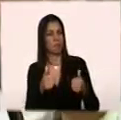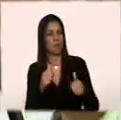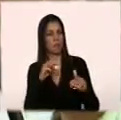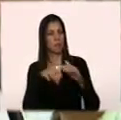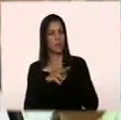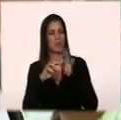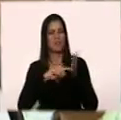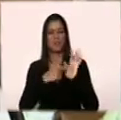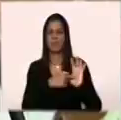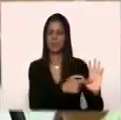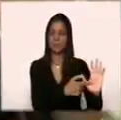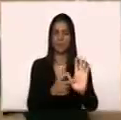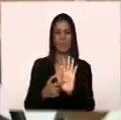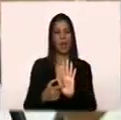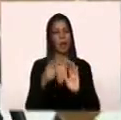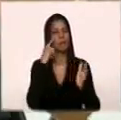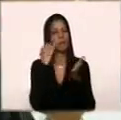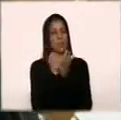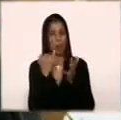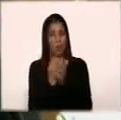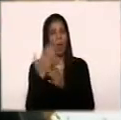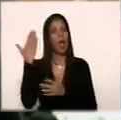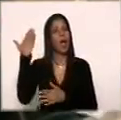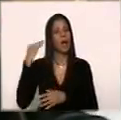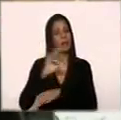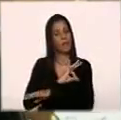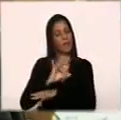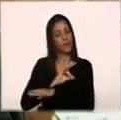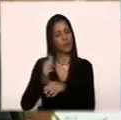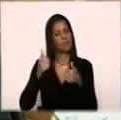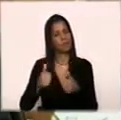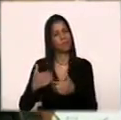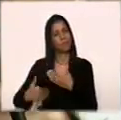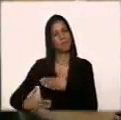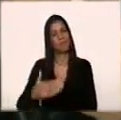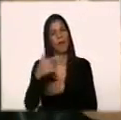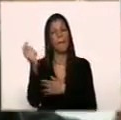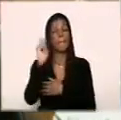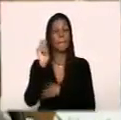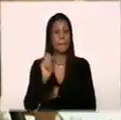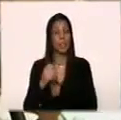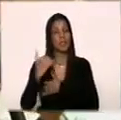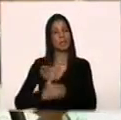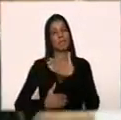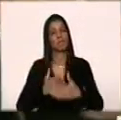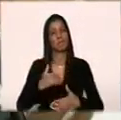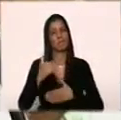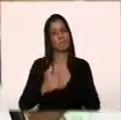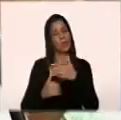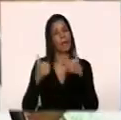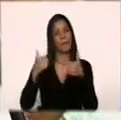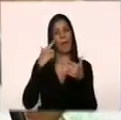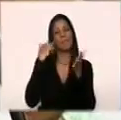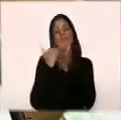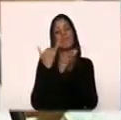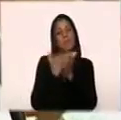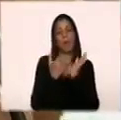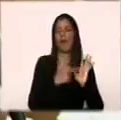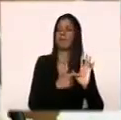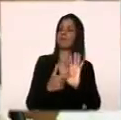que ya existe. Ha venido funcionando en los últimos meses de forma progresiva y dando